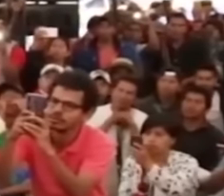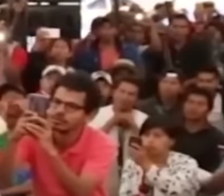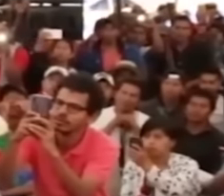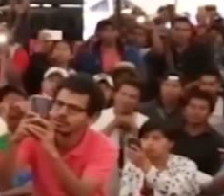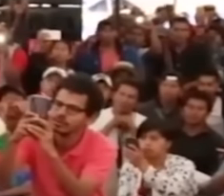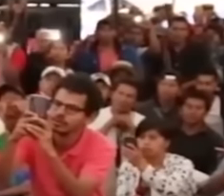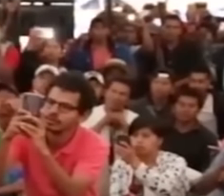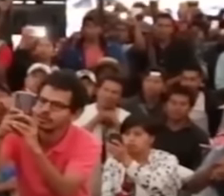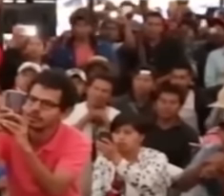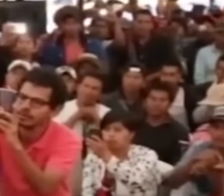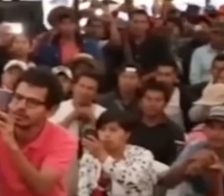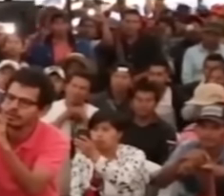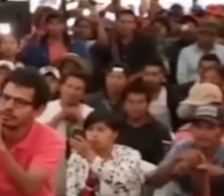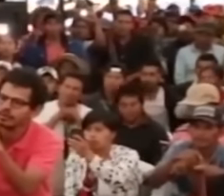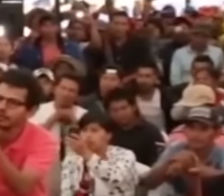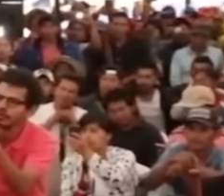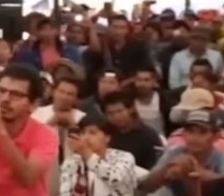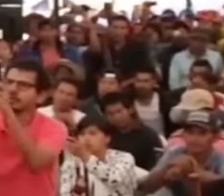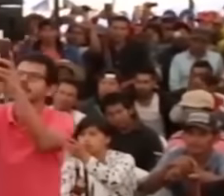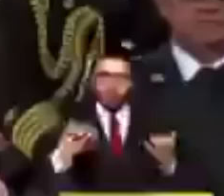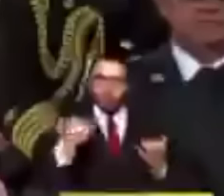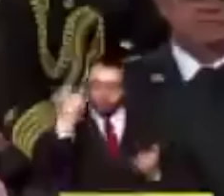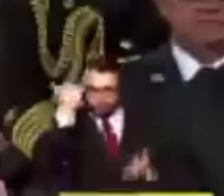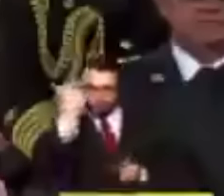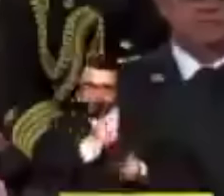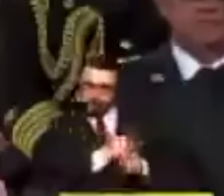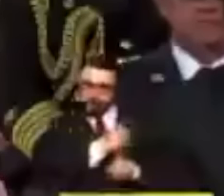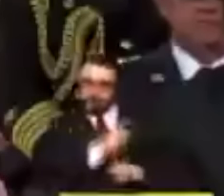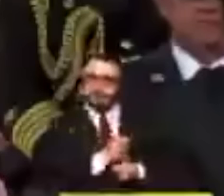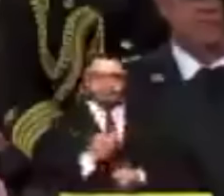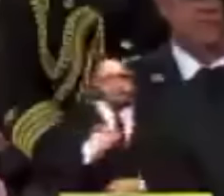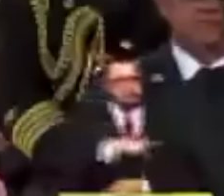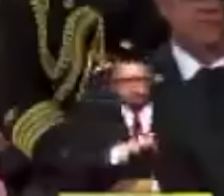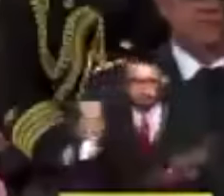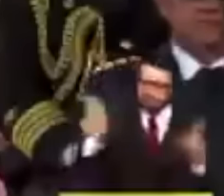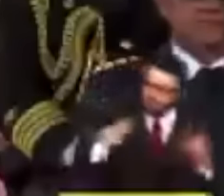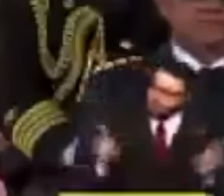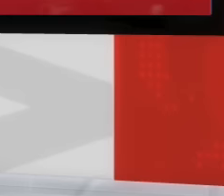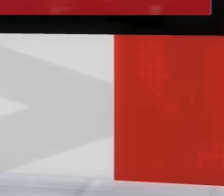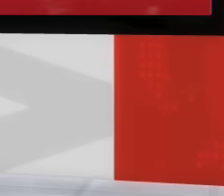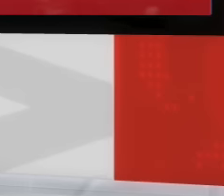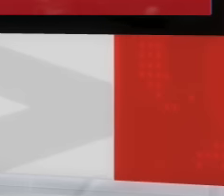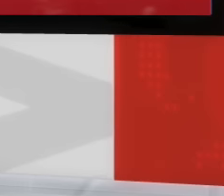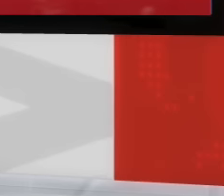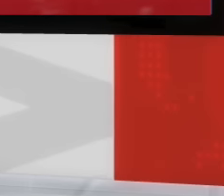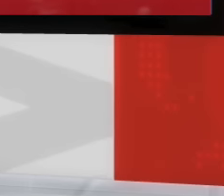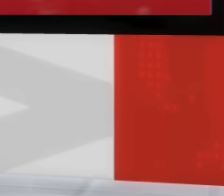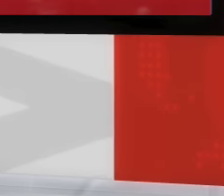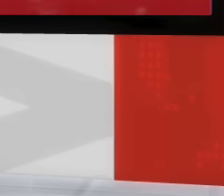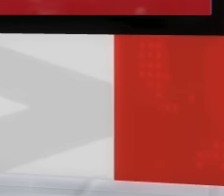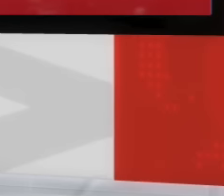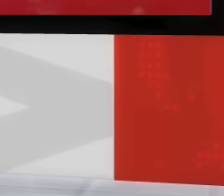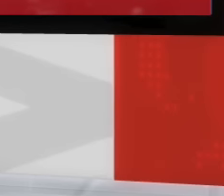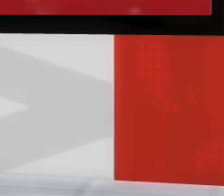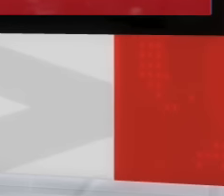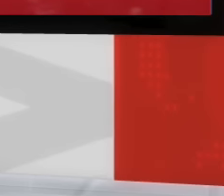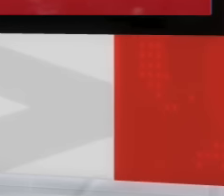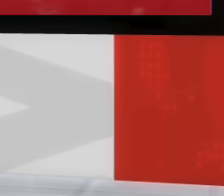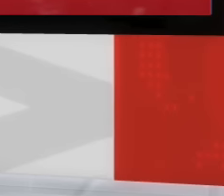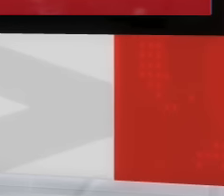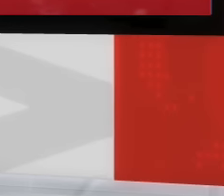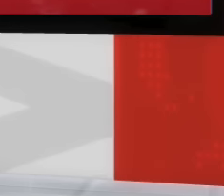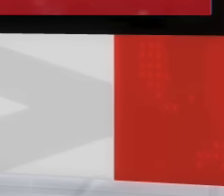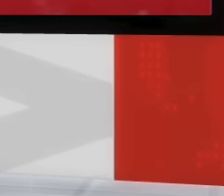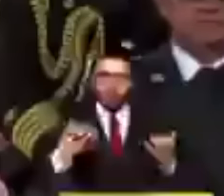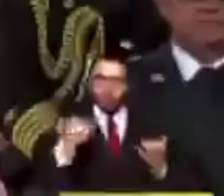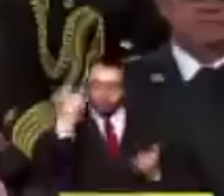narcisista que ahora, para hacerse un homenaje a sí mismo, resultó decretando dizque un día cívico en el día